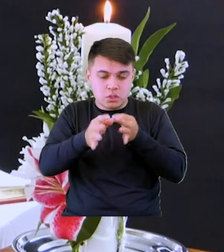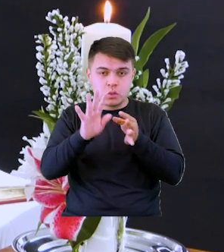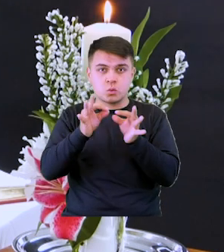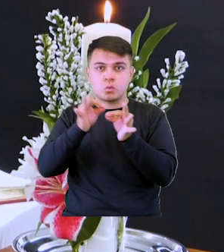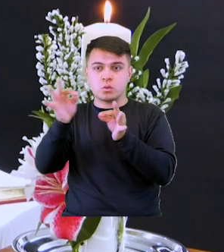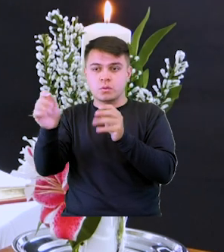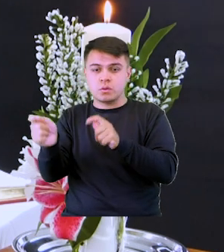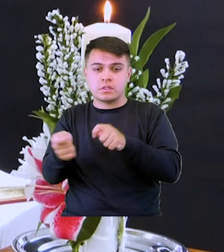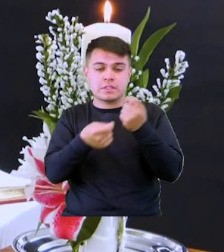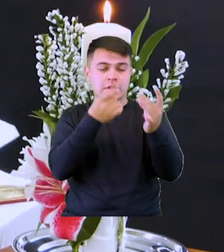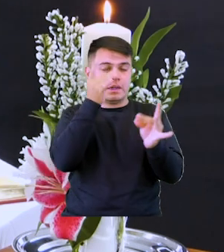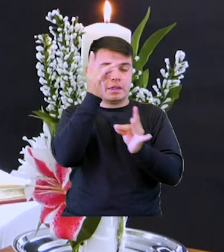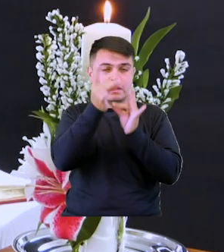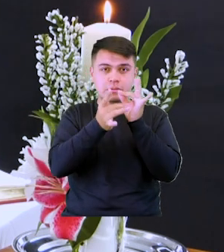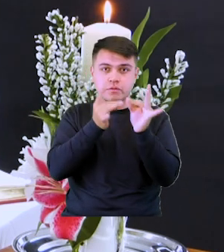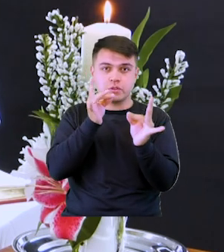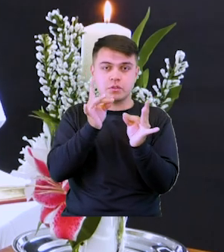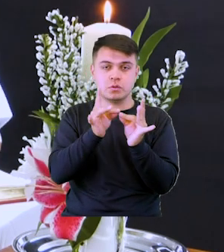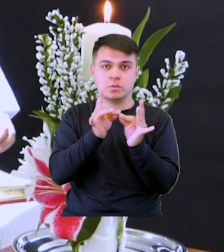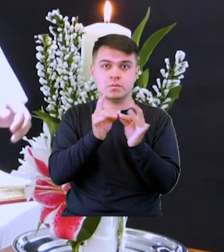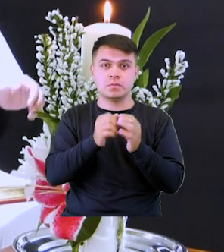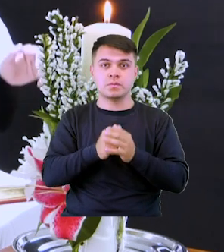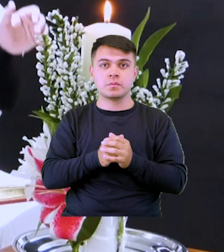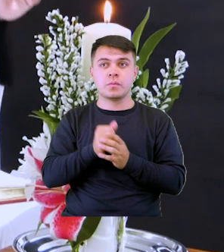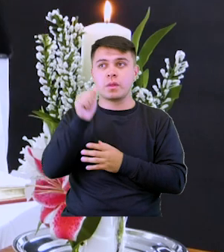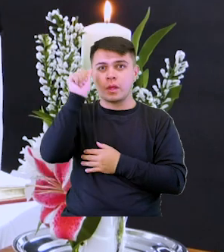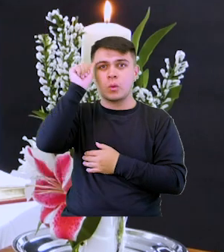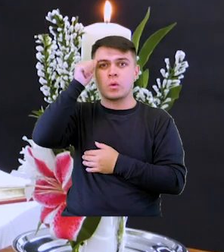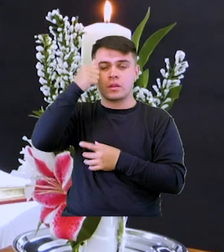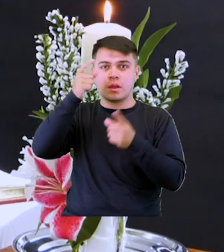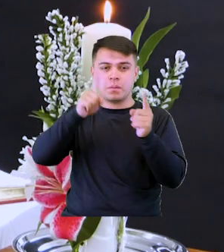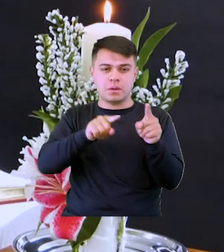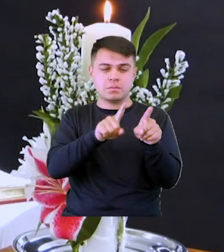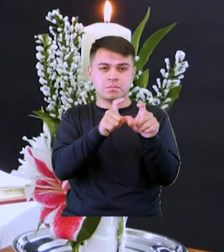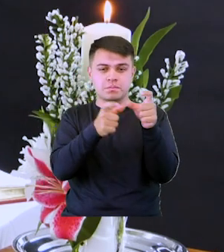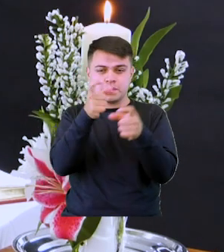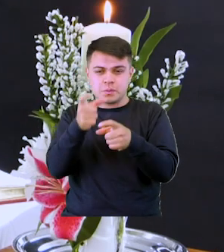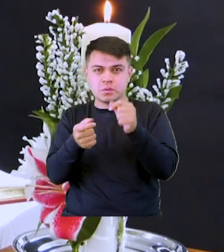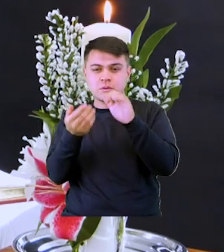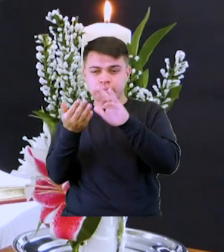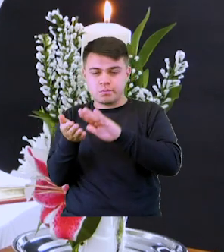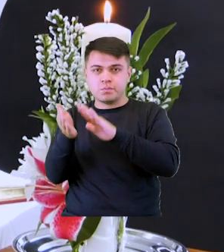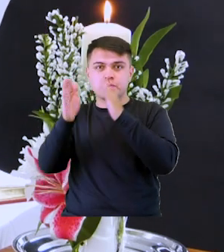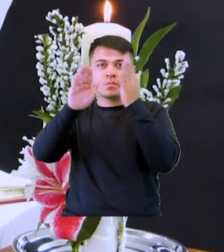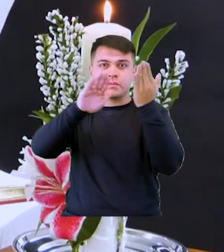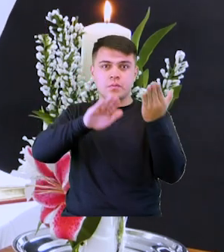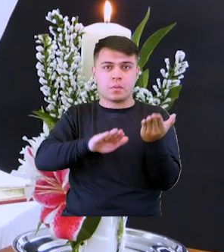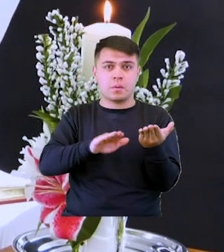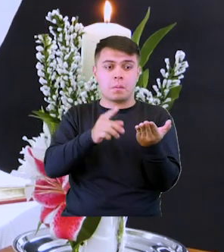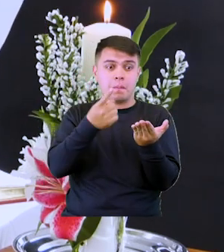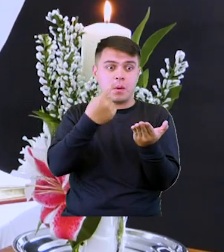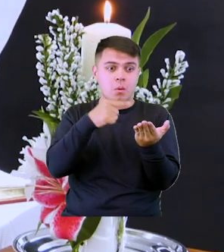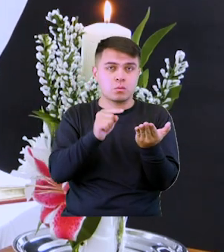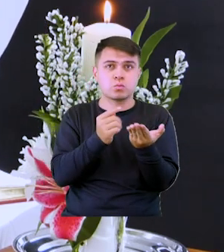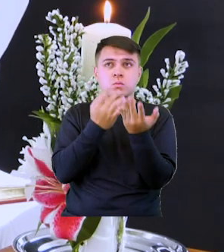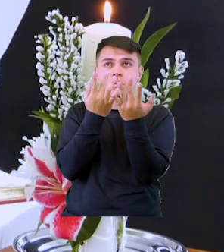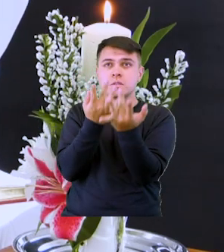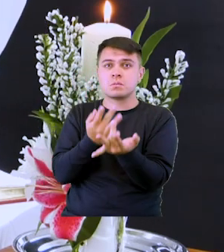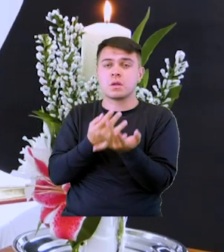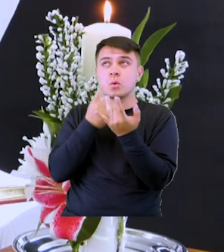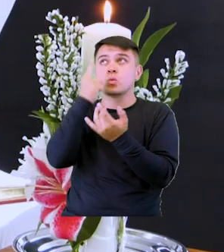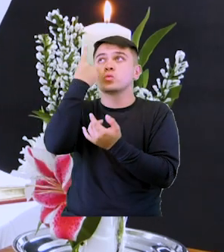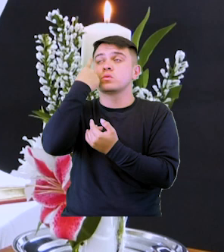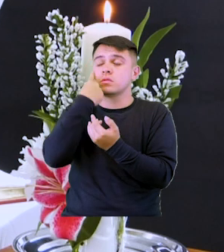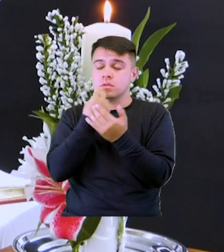la perfección por la caridad. Acuérdate también de nuestros hermanos que durmieron en la esperanza de la